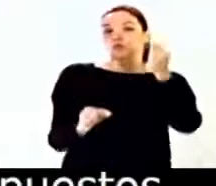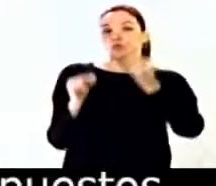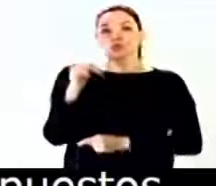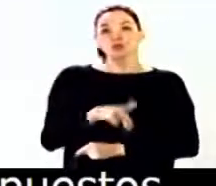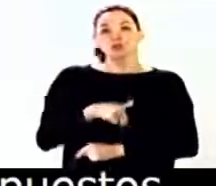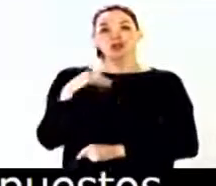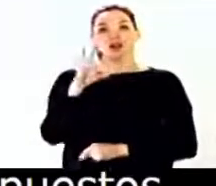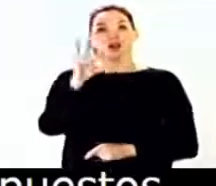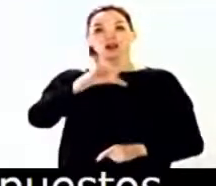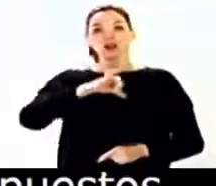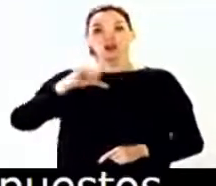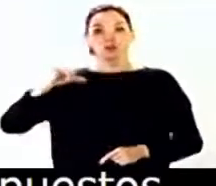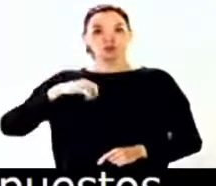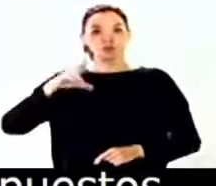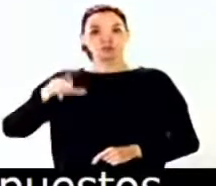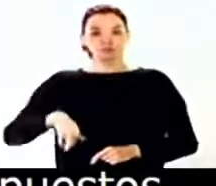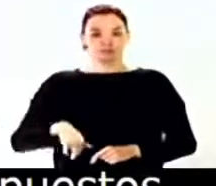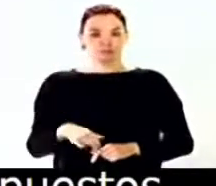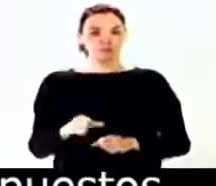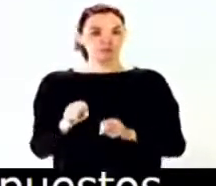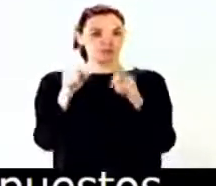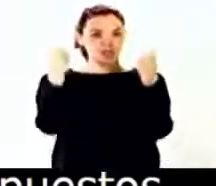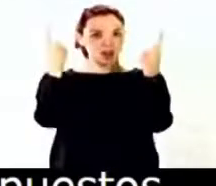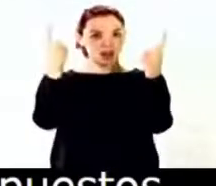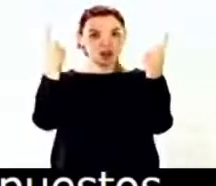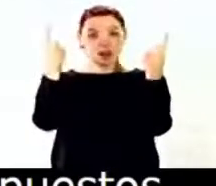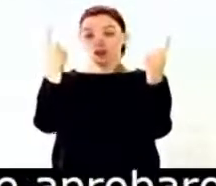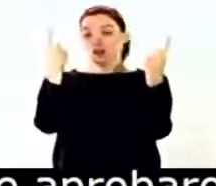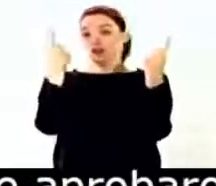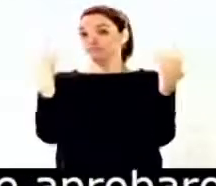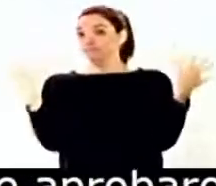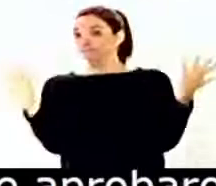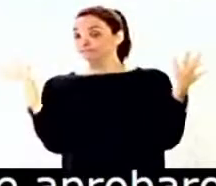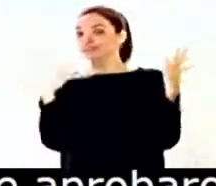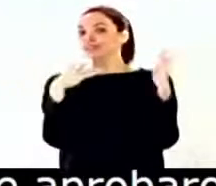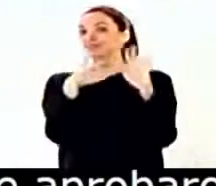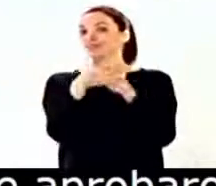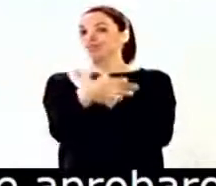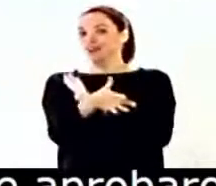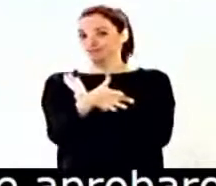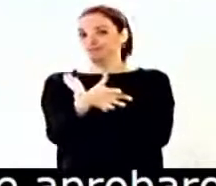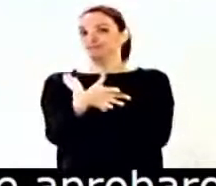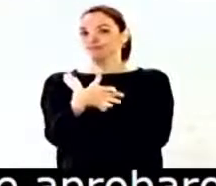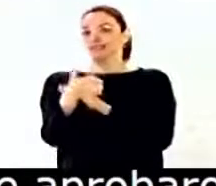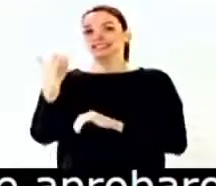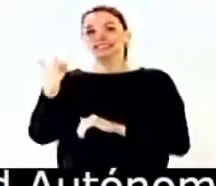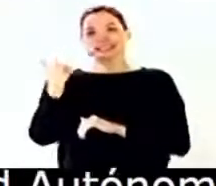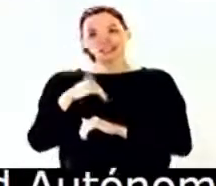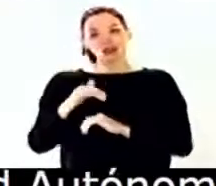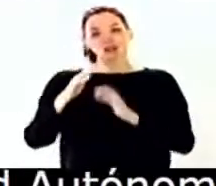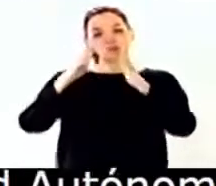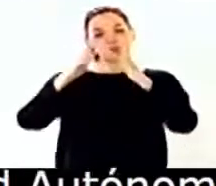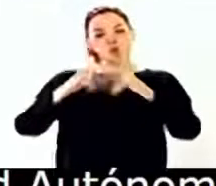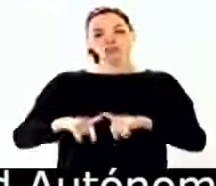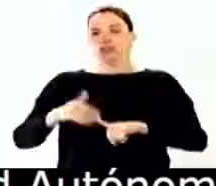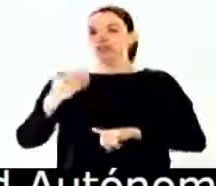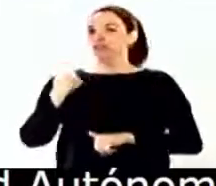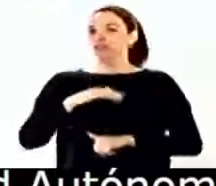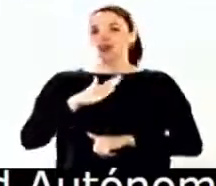de la comunidad autónoma. Por tanto, esto significa que está el camino de las cuentas despejado para el